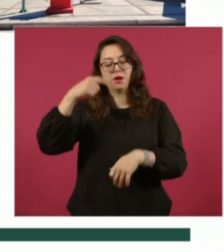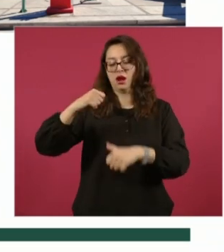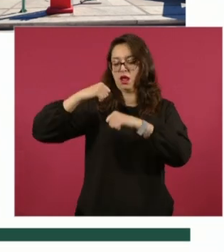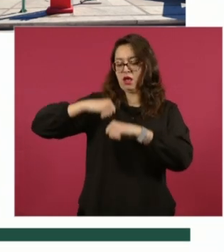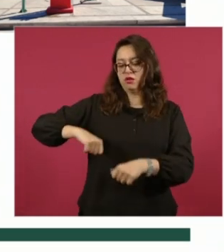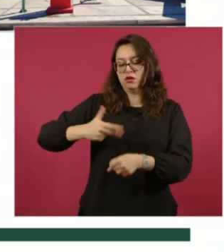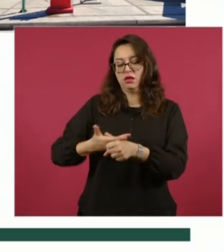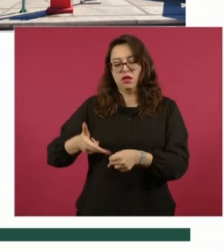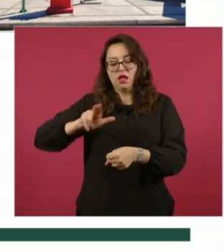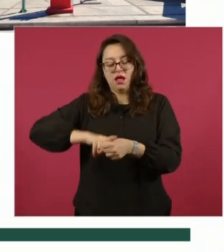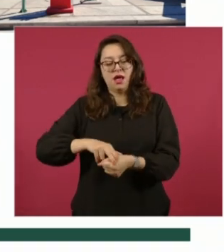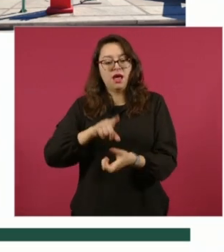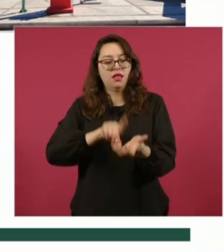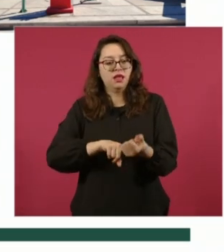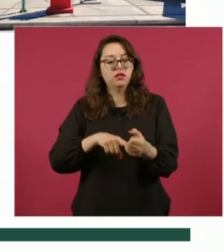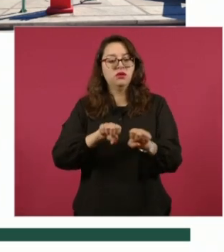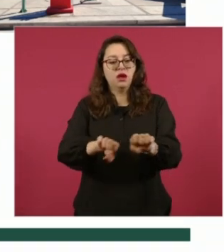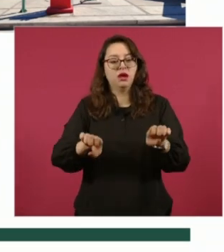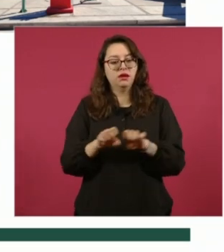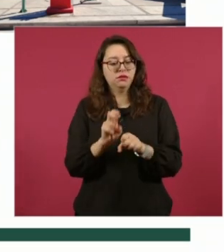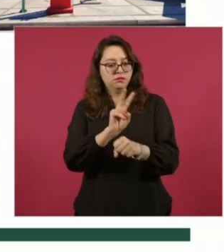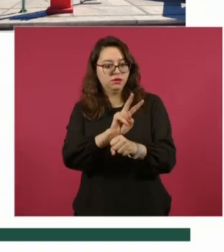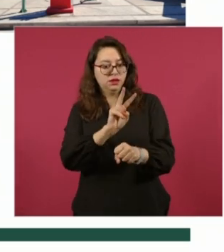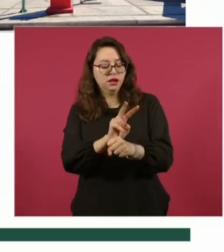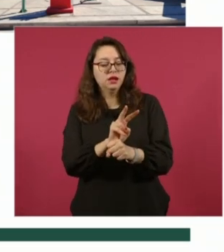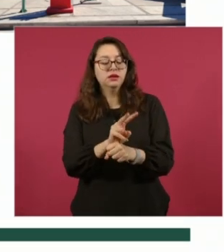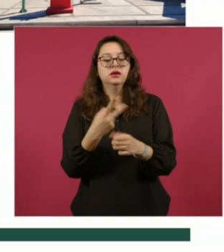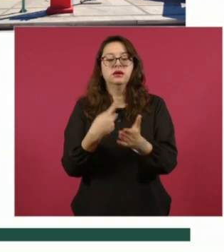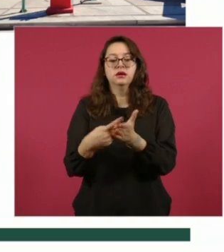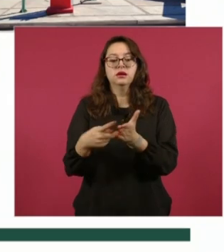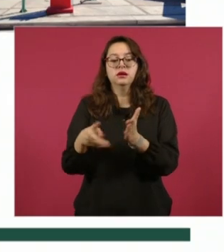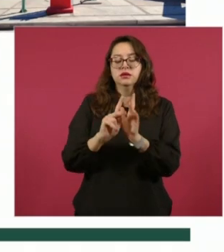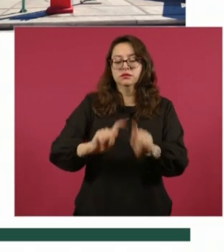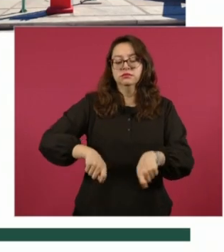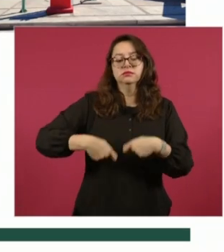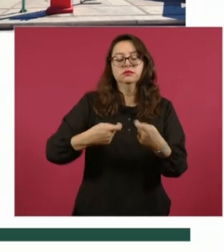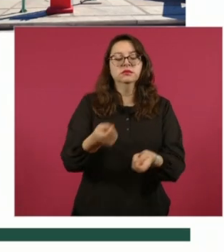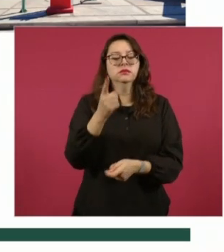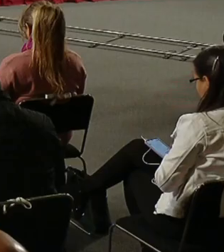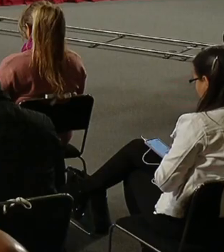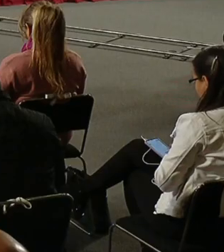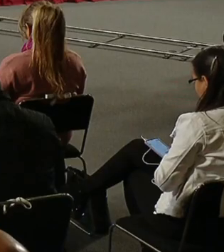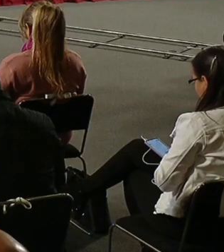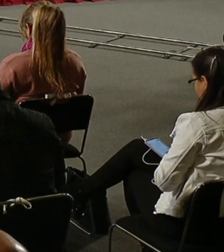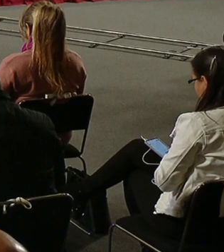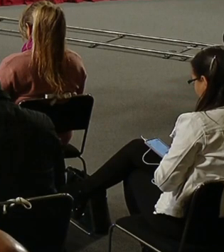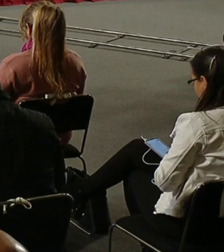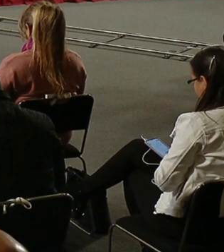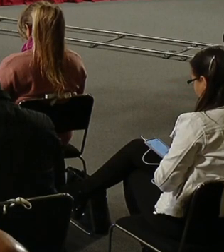para los cuerpos de gobierno de los hospitales. Se basifican a